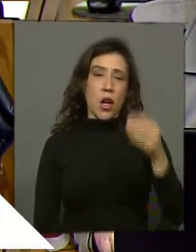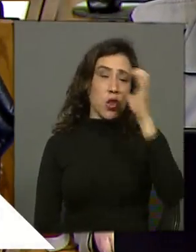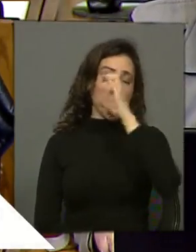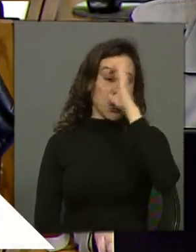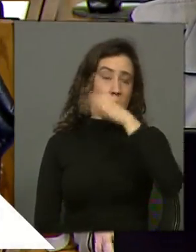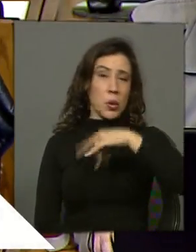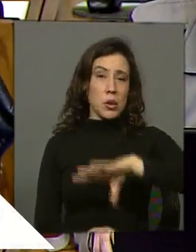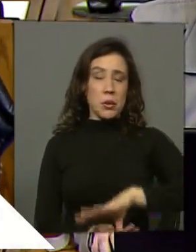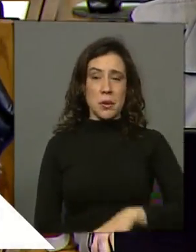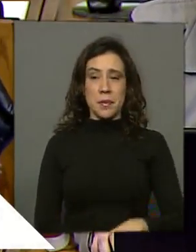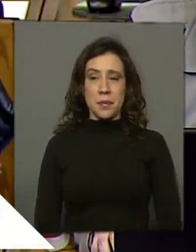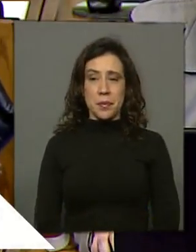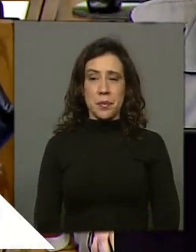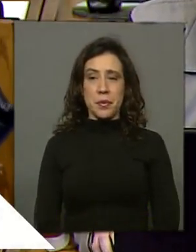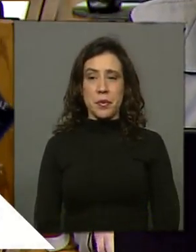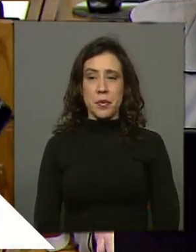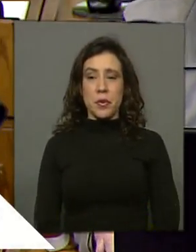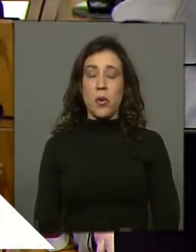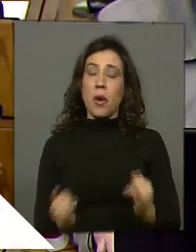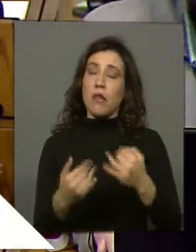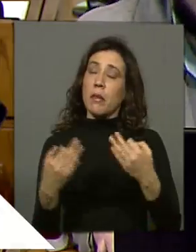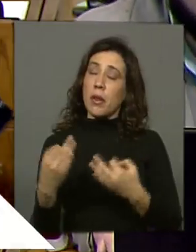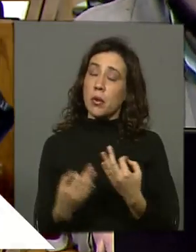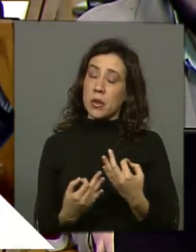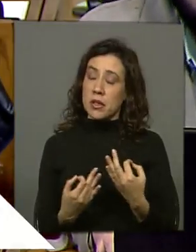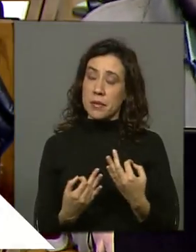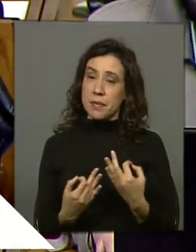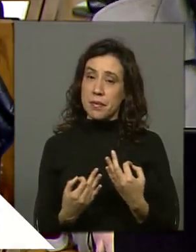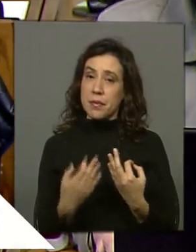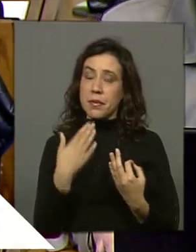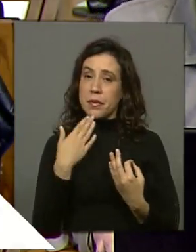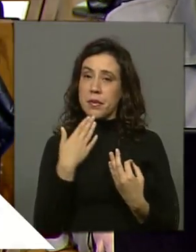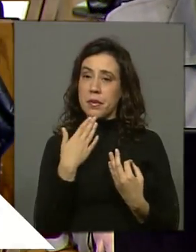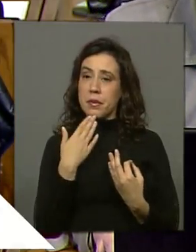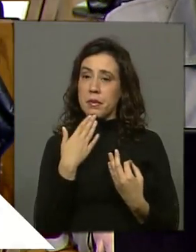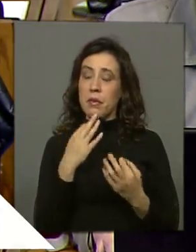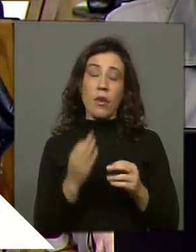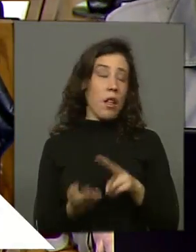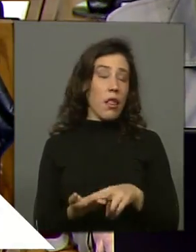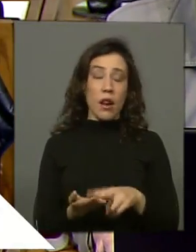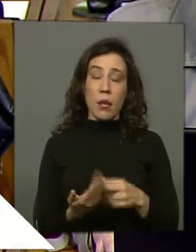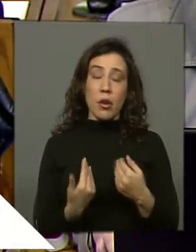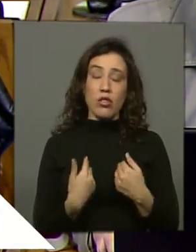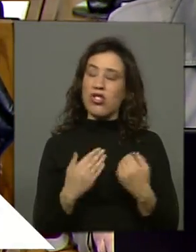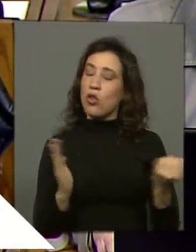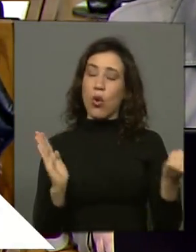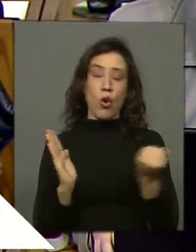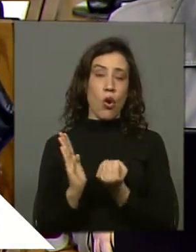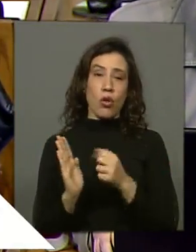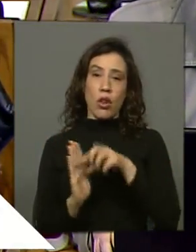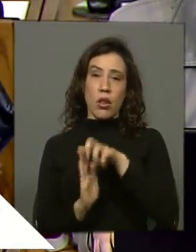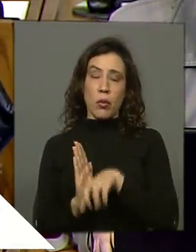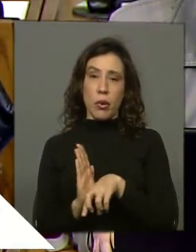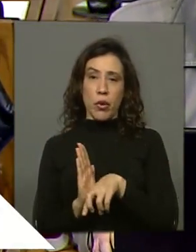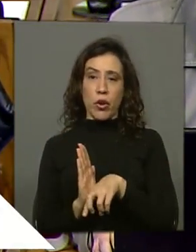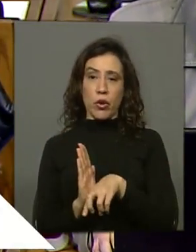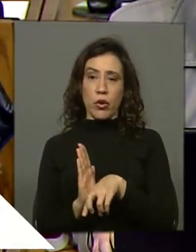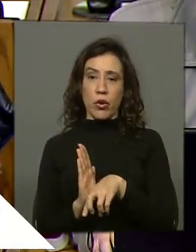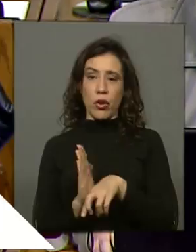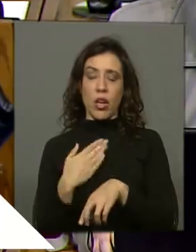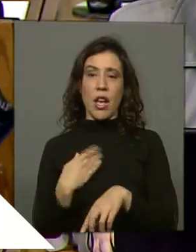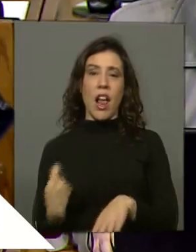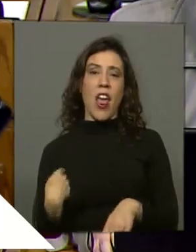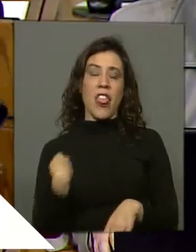nuestro país desde ese punto de vista tanto por un criterio de justicia como por un criterio de realismo es que me opongo a un proyecto que busque